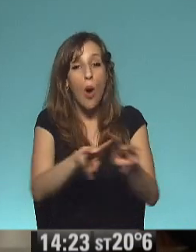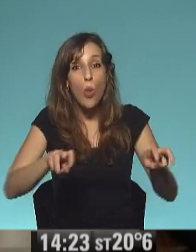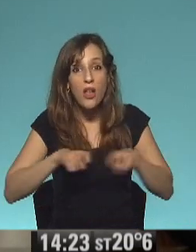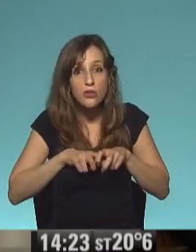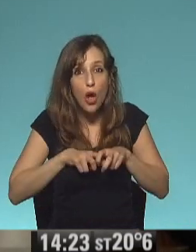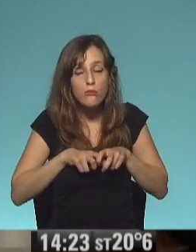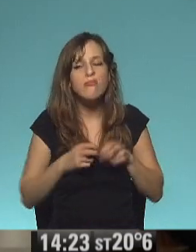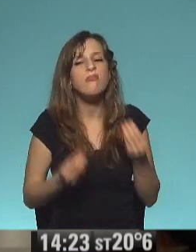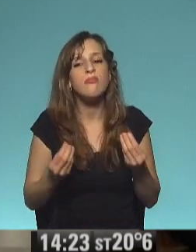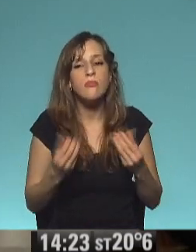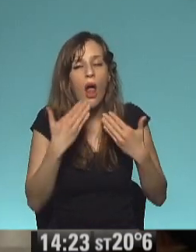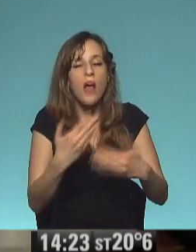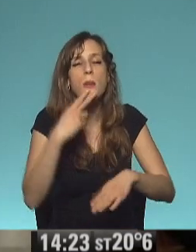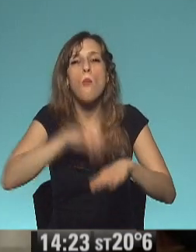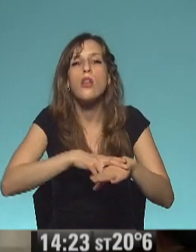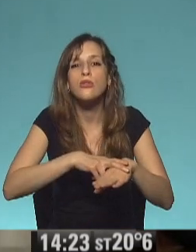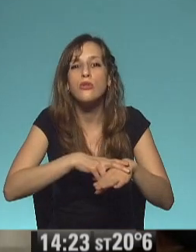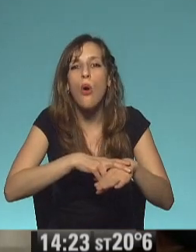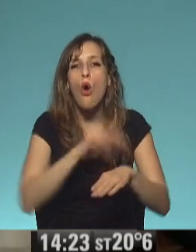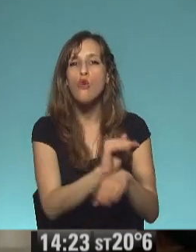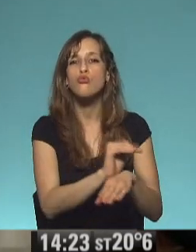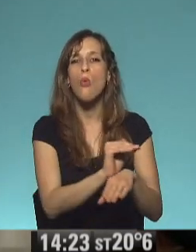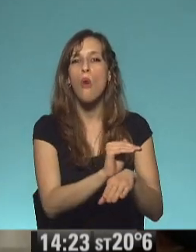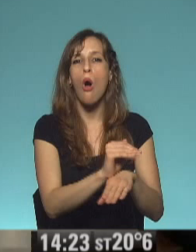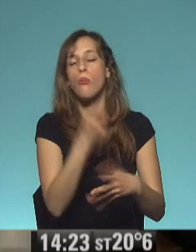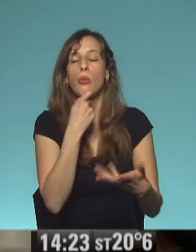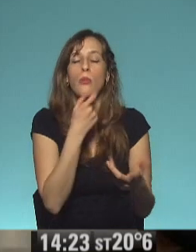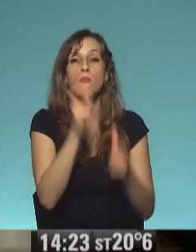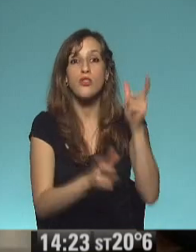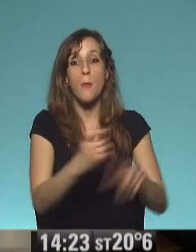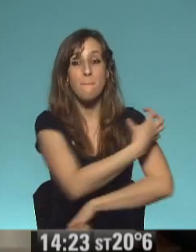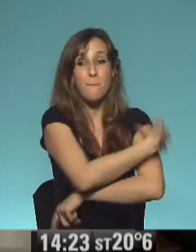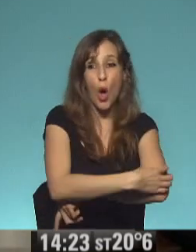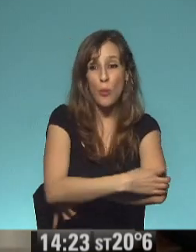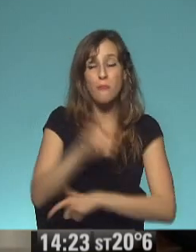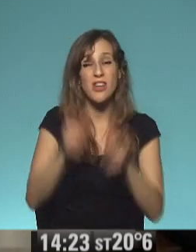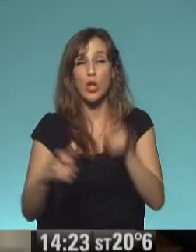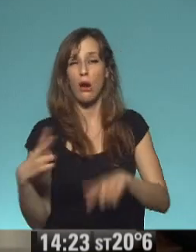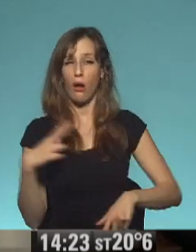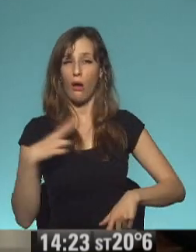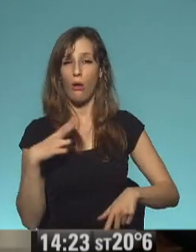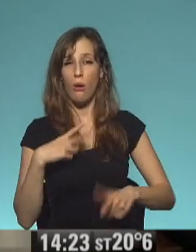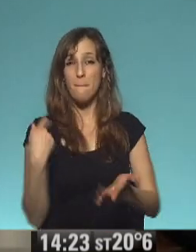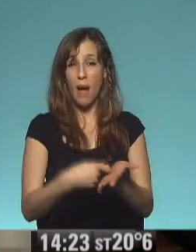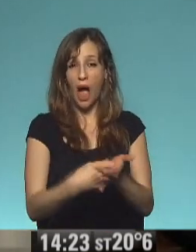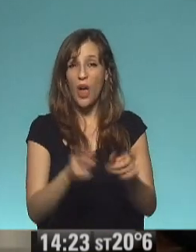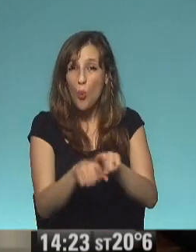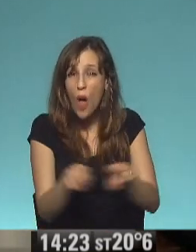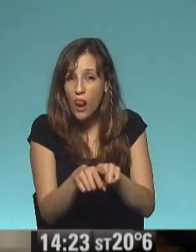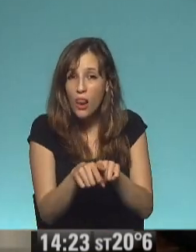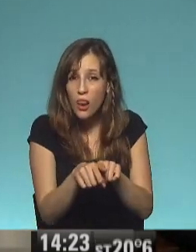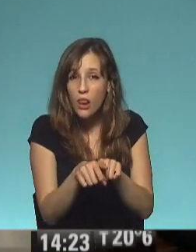son impuestos al consumo, que paga por igual el más pobre y el más rico, uno dice, ¿qué injusticia es esto?